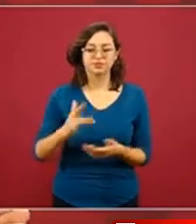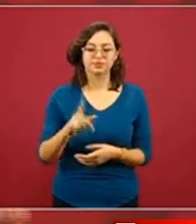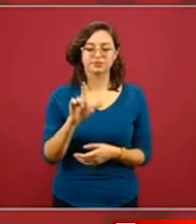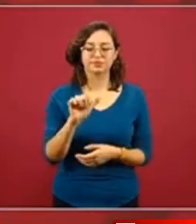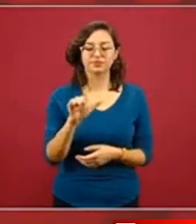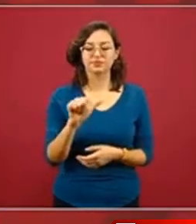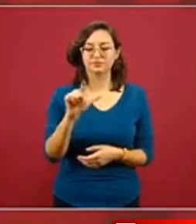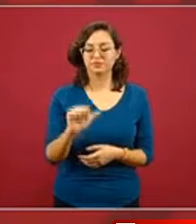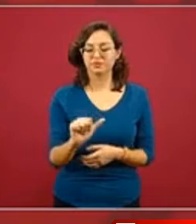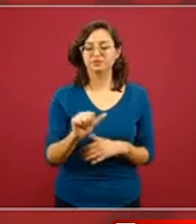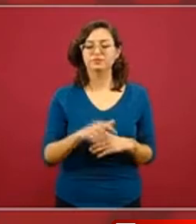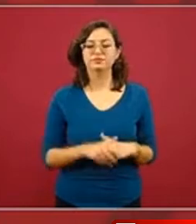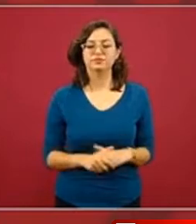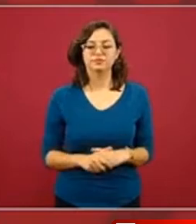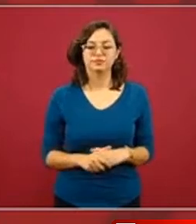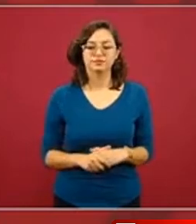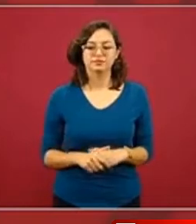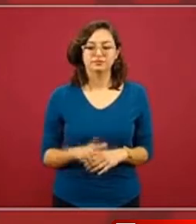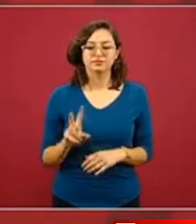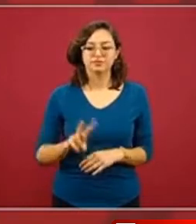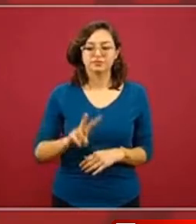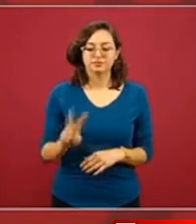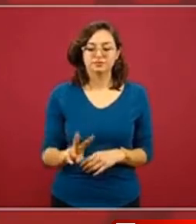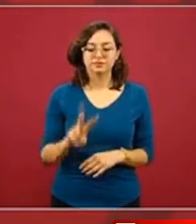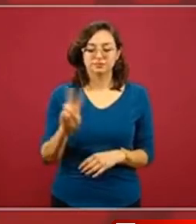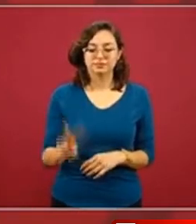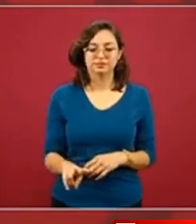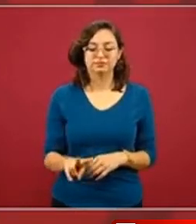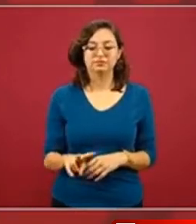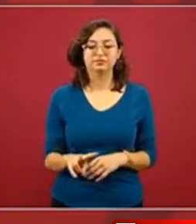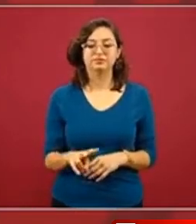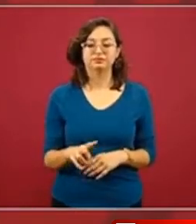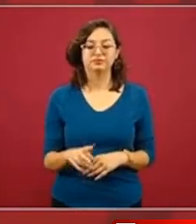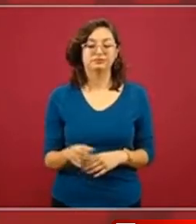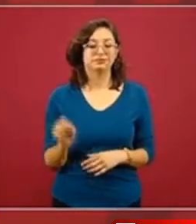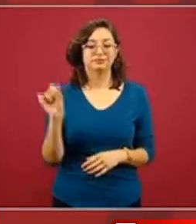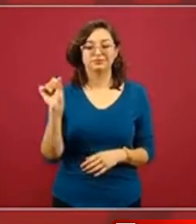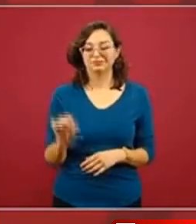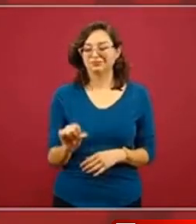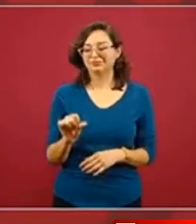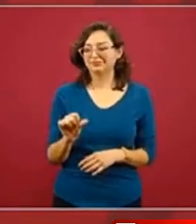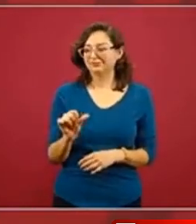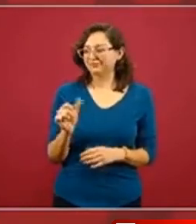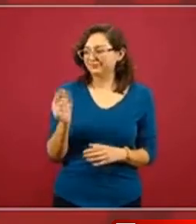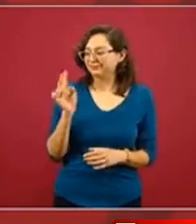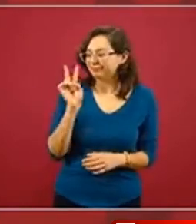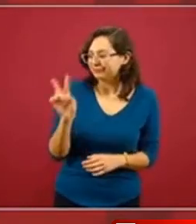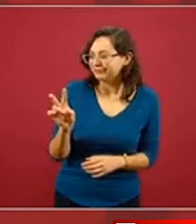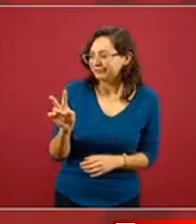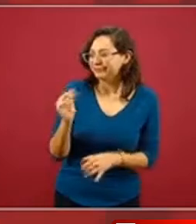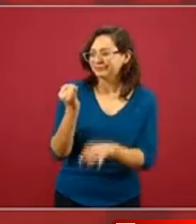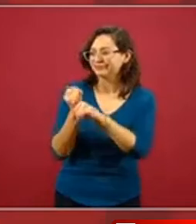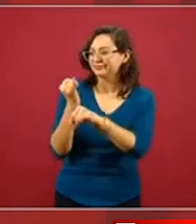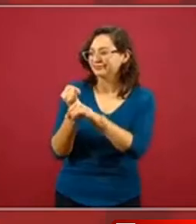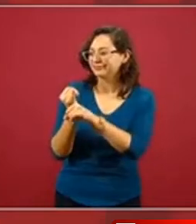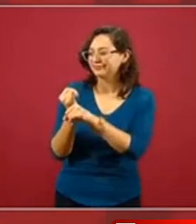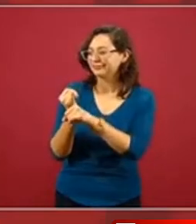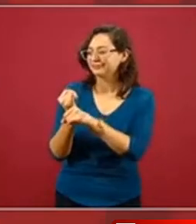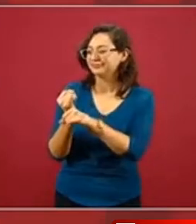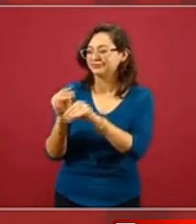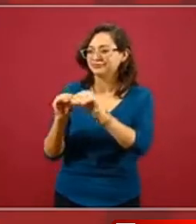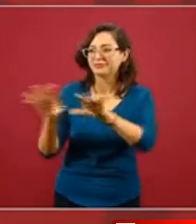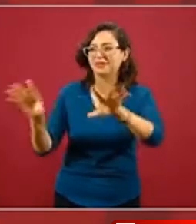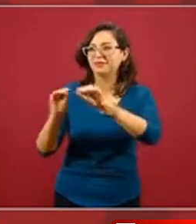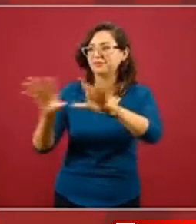cuestionamientos. Hoy, por cierto, nos dimos cuenta que la creatividad en las redes sociales es también un elemento útil